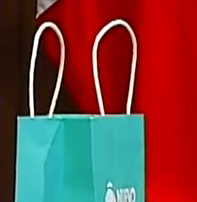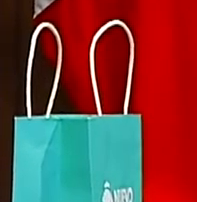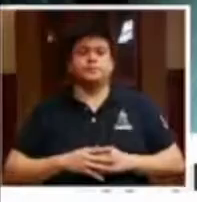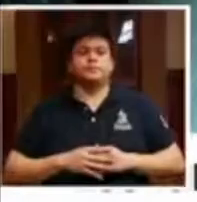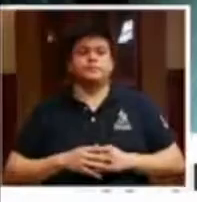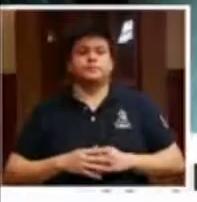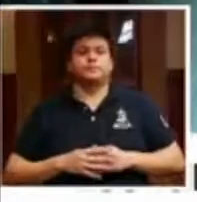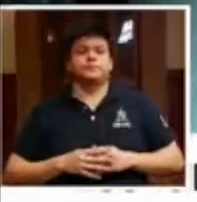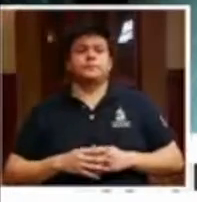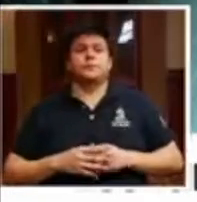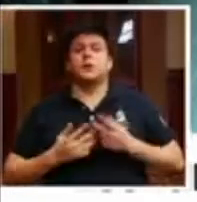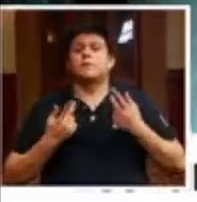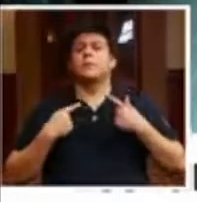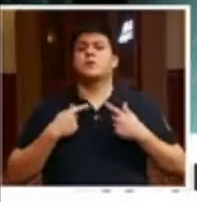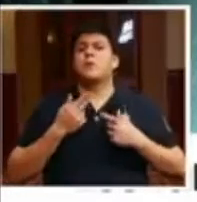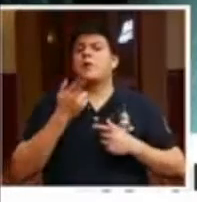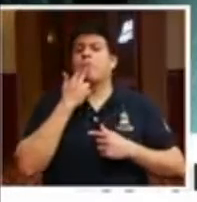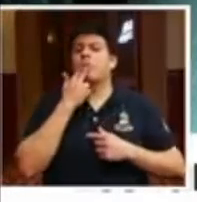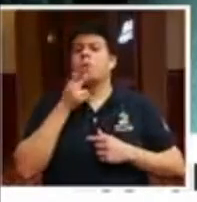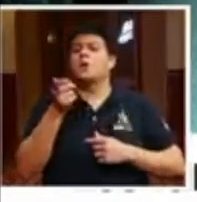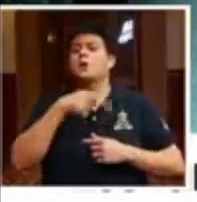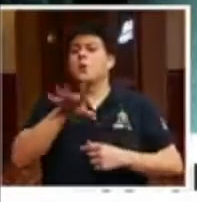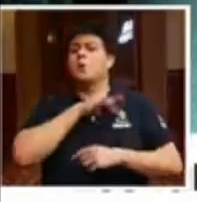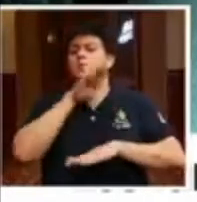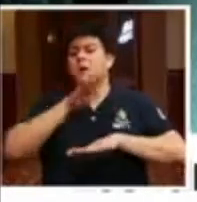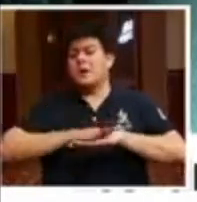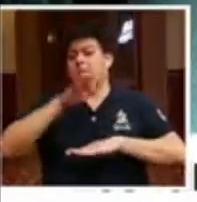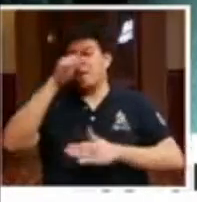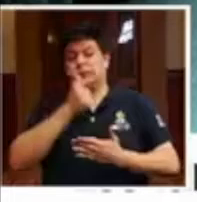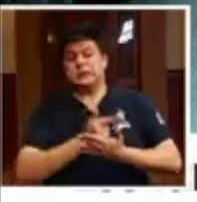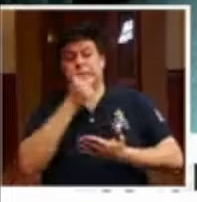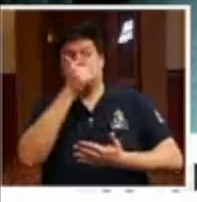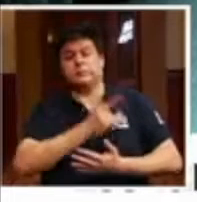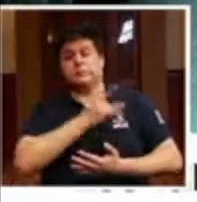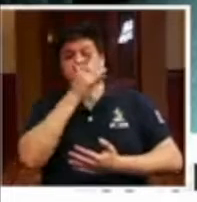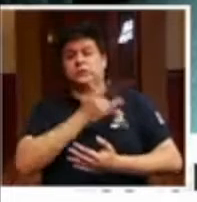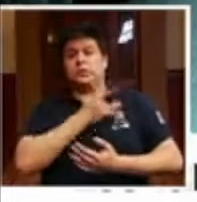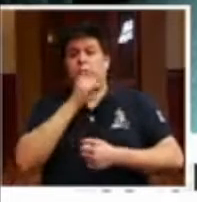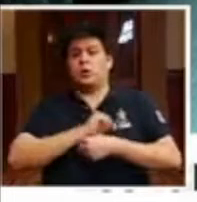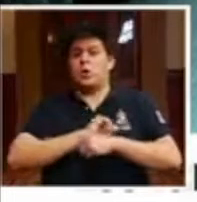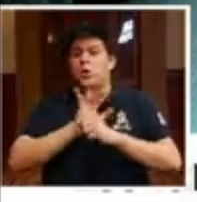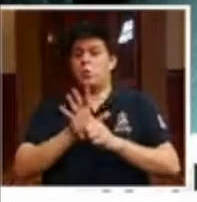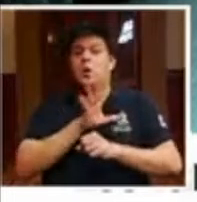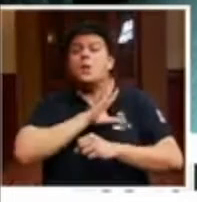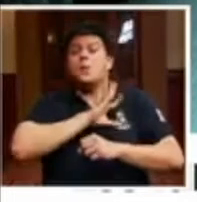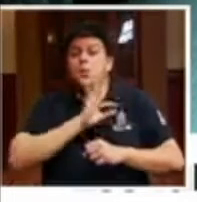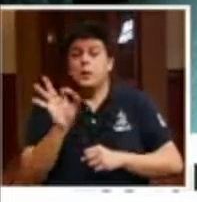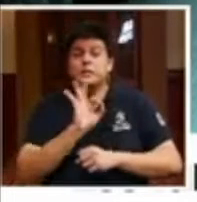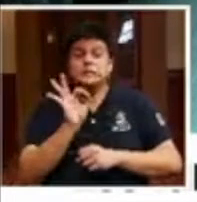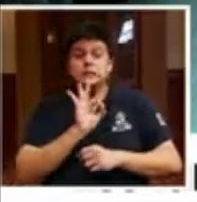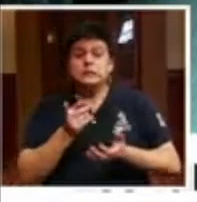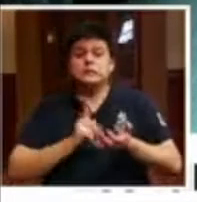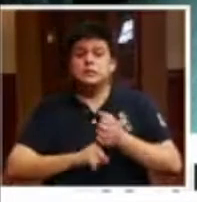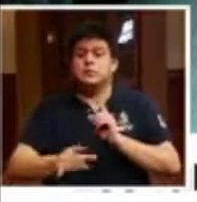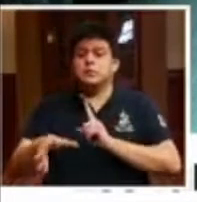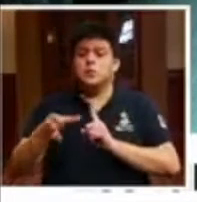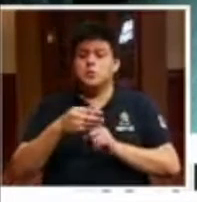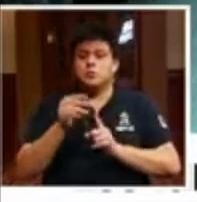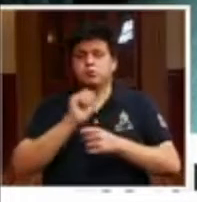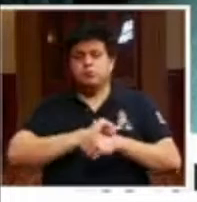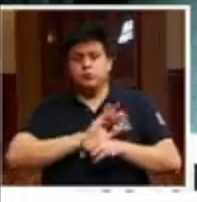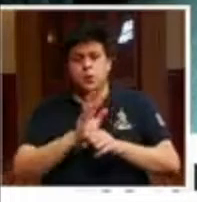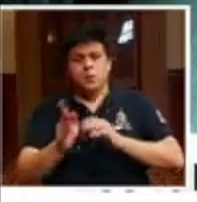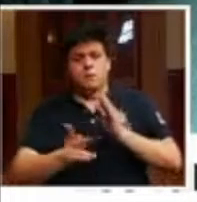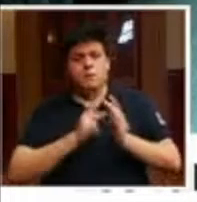la O. Los fumadores tienen más probabilidades de desarrollar síntomas graves en caso de tener COVID, como ya se los